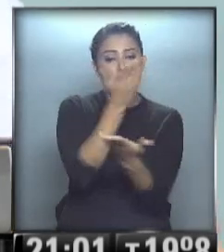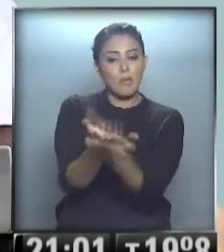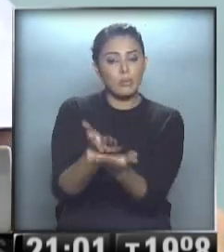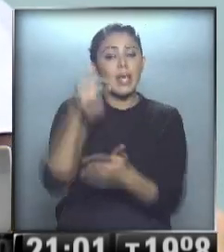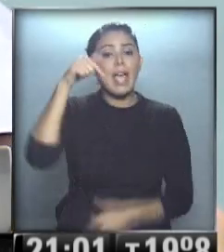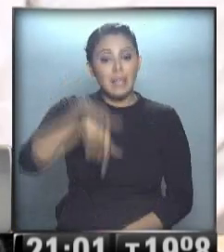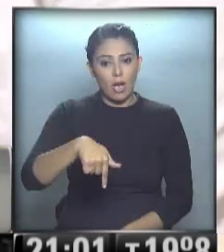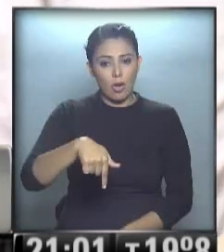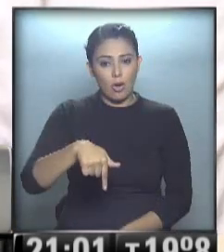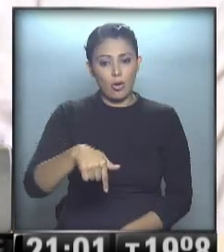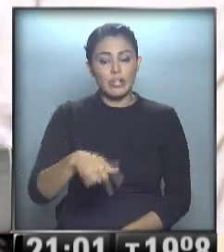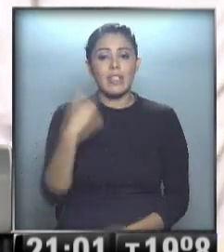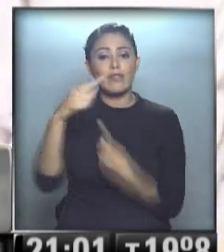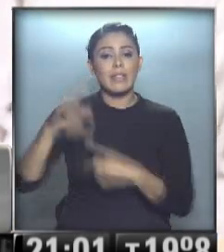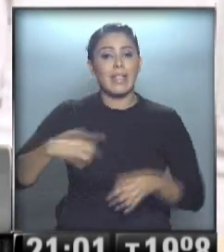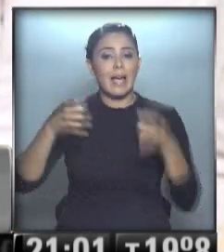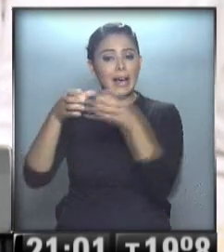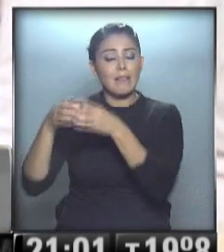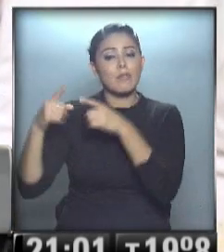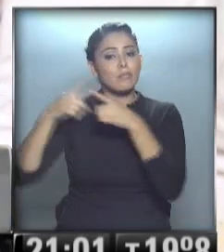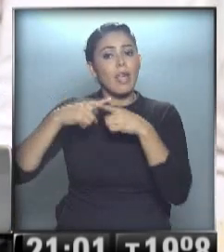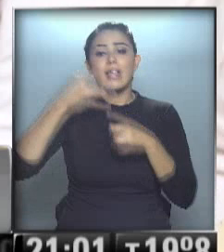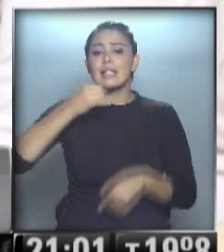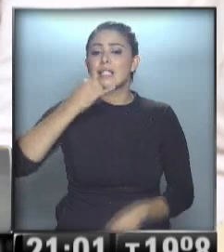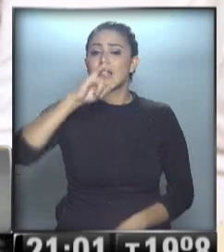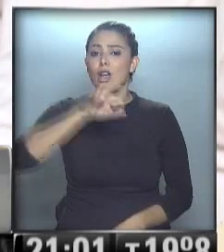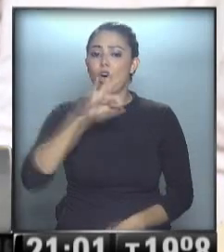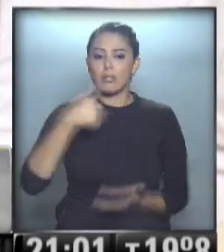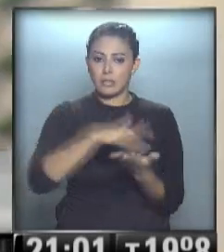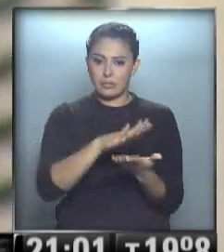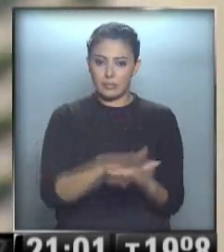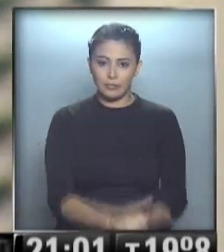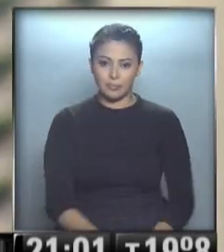y ahora se van a reunir los gremios para decidir si la aceptan o no.